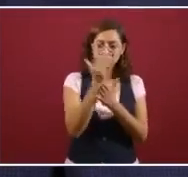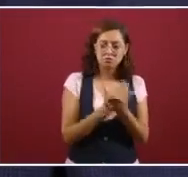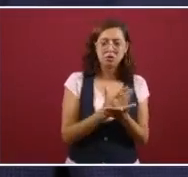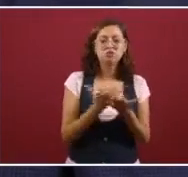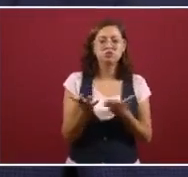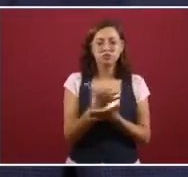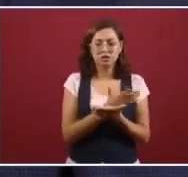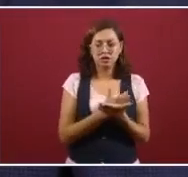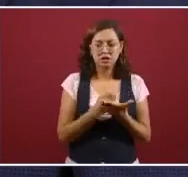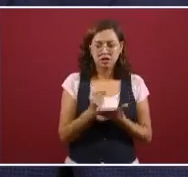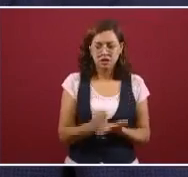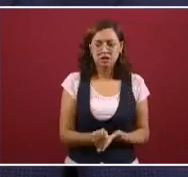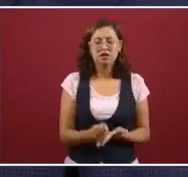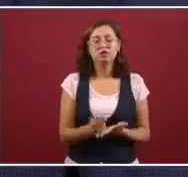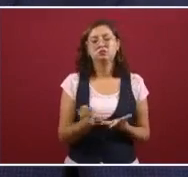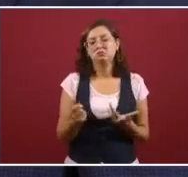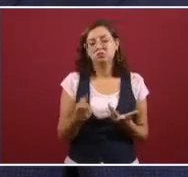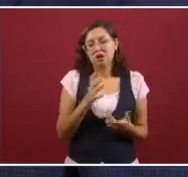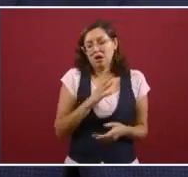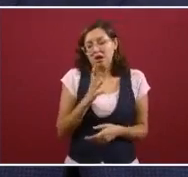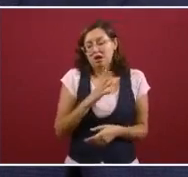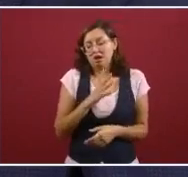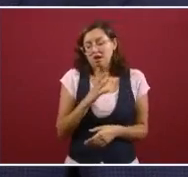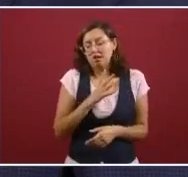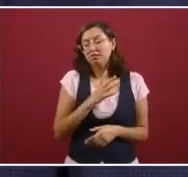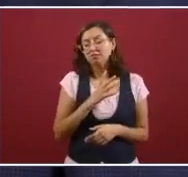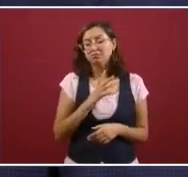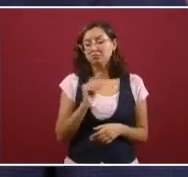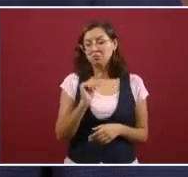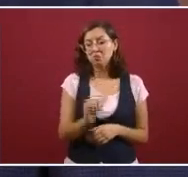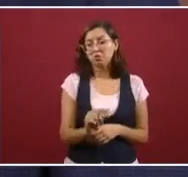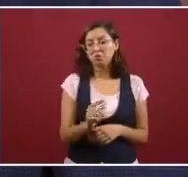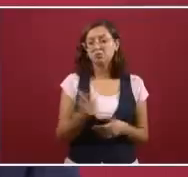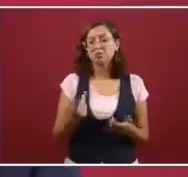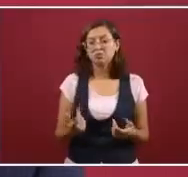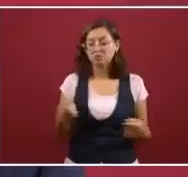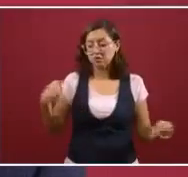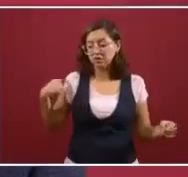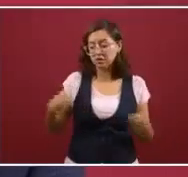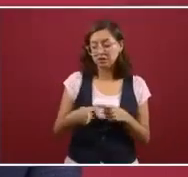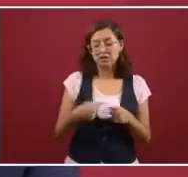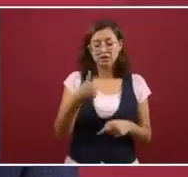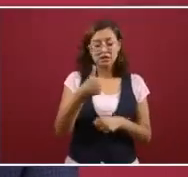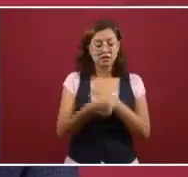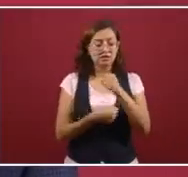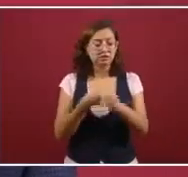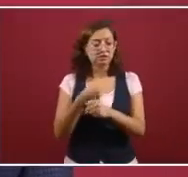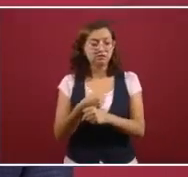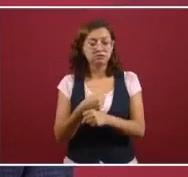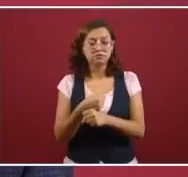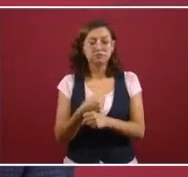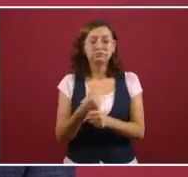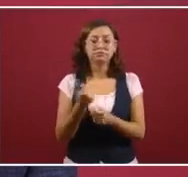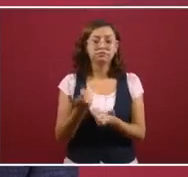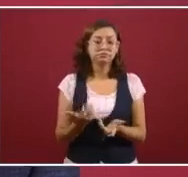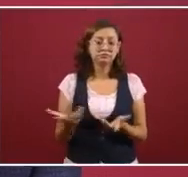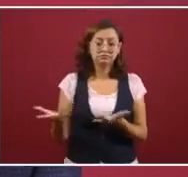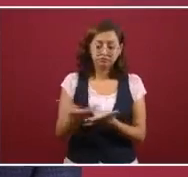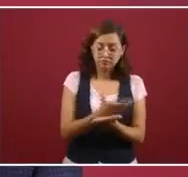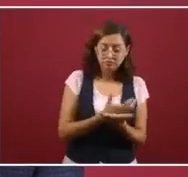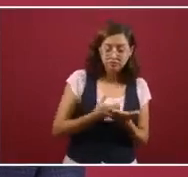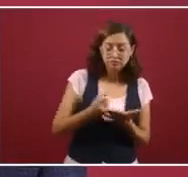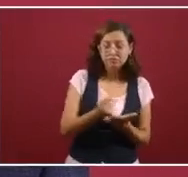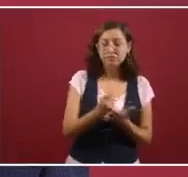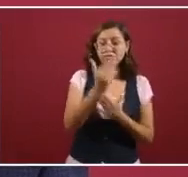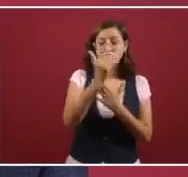utilidades, la disminución de las comisiones. Entonces, en realidad hemos tenido en los últimos 6 años, por ejemplo, han disminuido las utilidades de las Afores